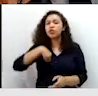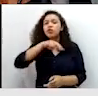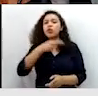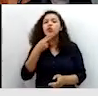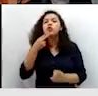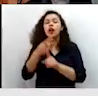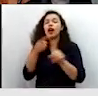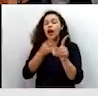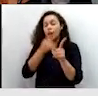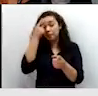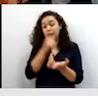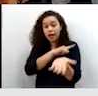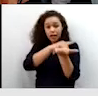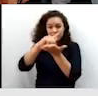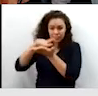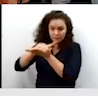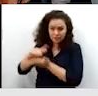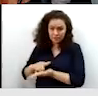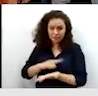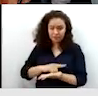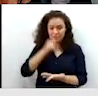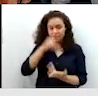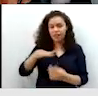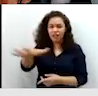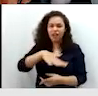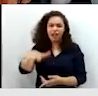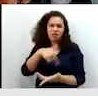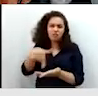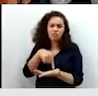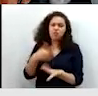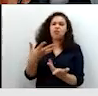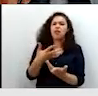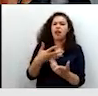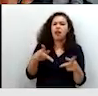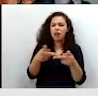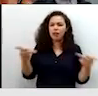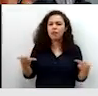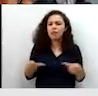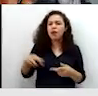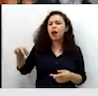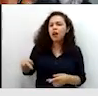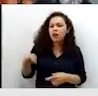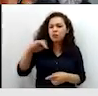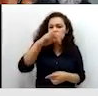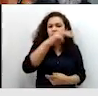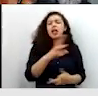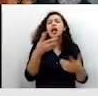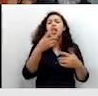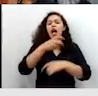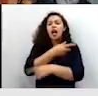la limpieza de las áreas comunes, como patios, escaleras, puertas,